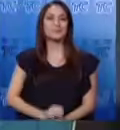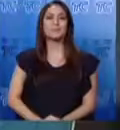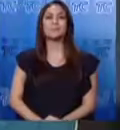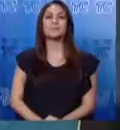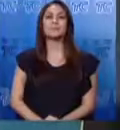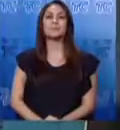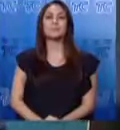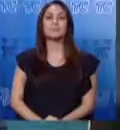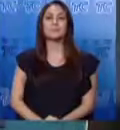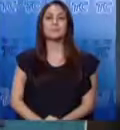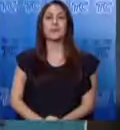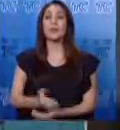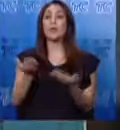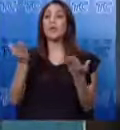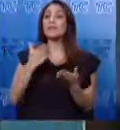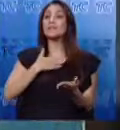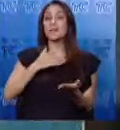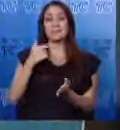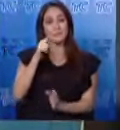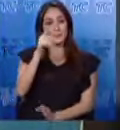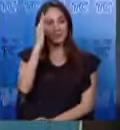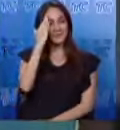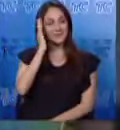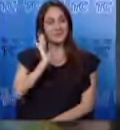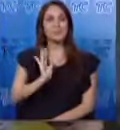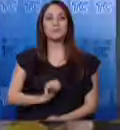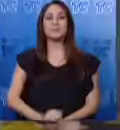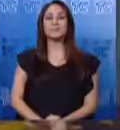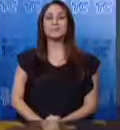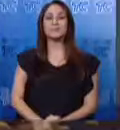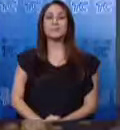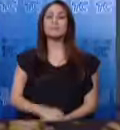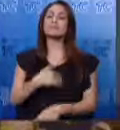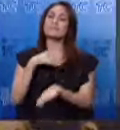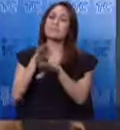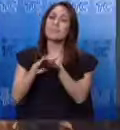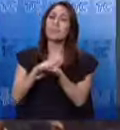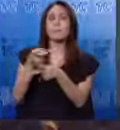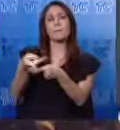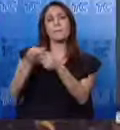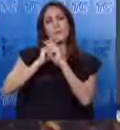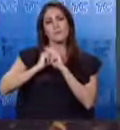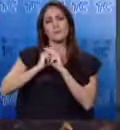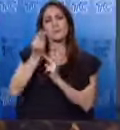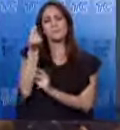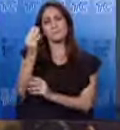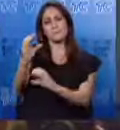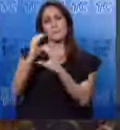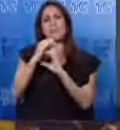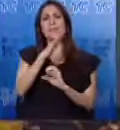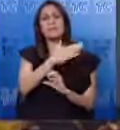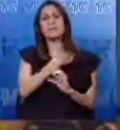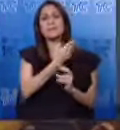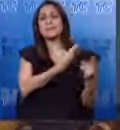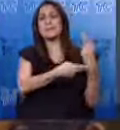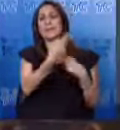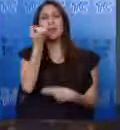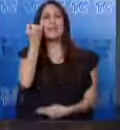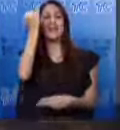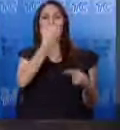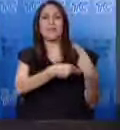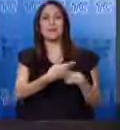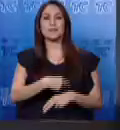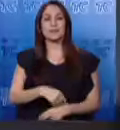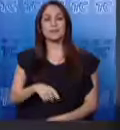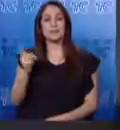que está donde sabemos, y le dices, quiero un crédito, por favor. Bueno,